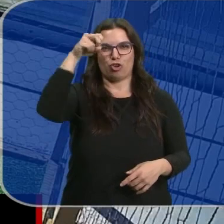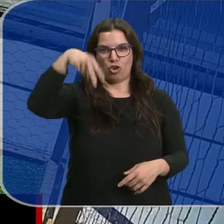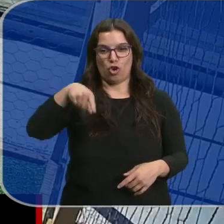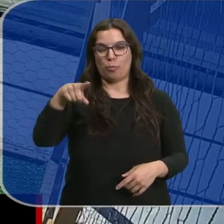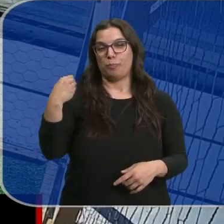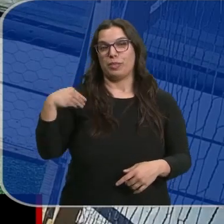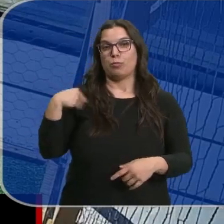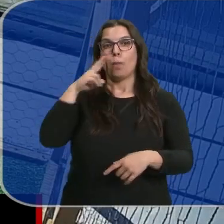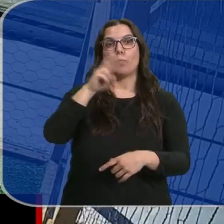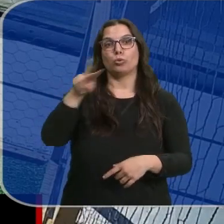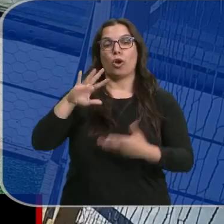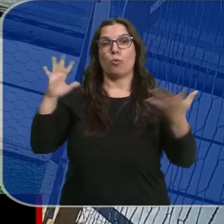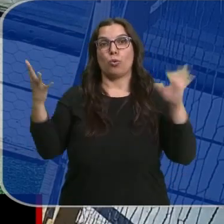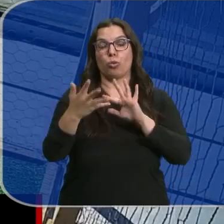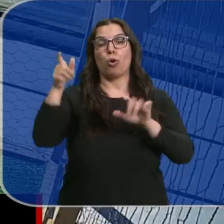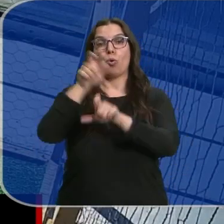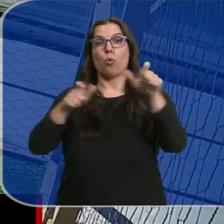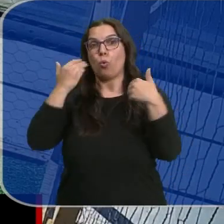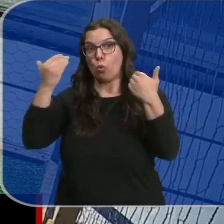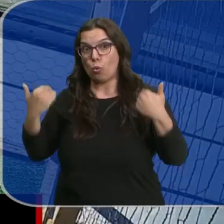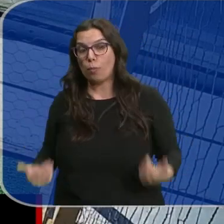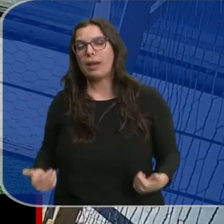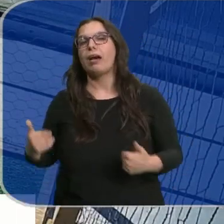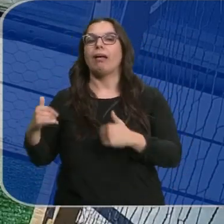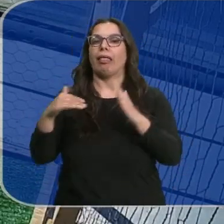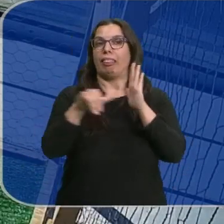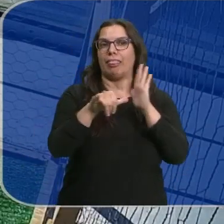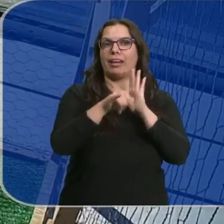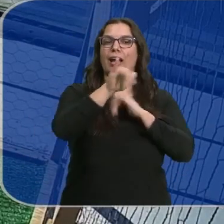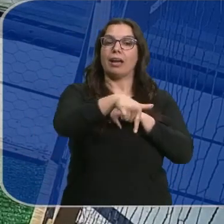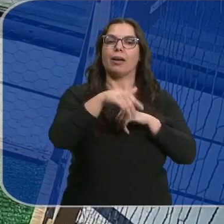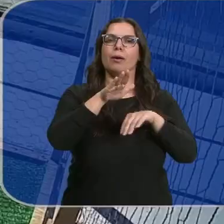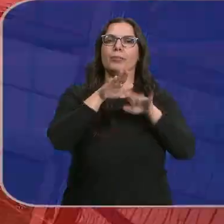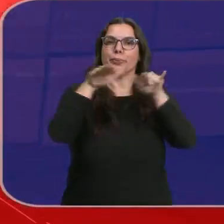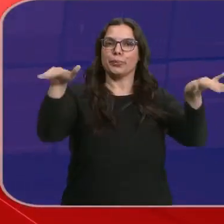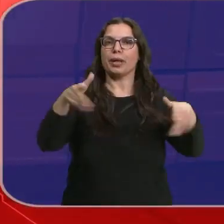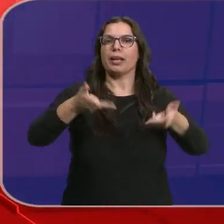la Evolución Humana. Ayudarán a controlar la población de palomas.